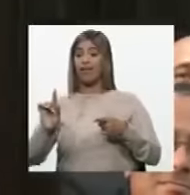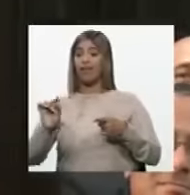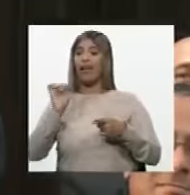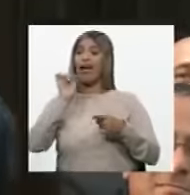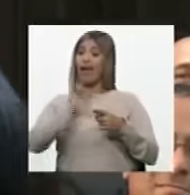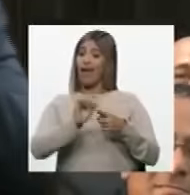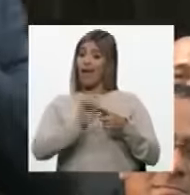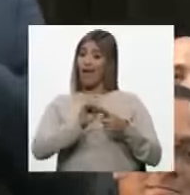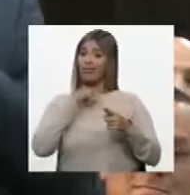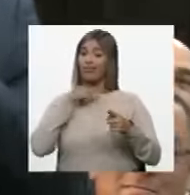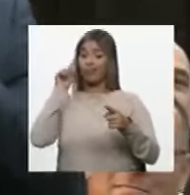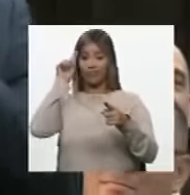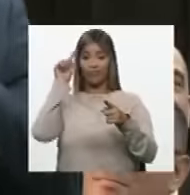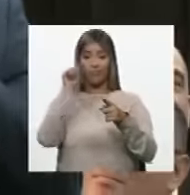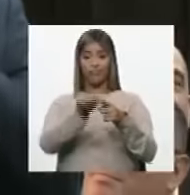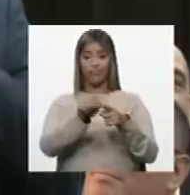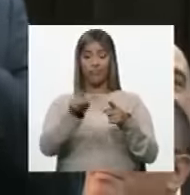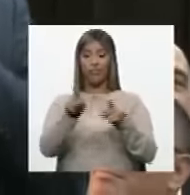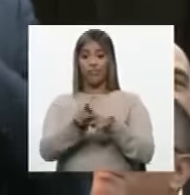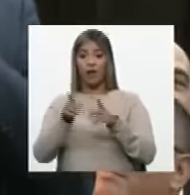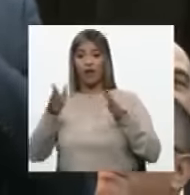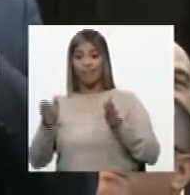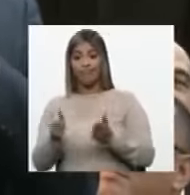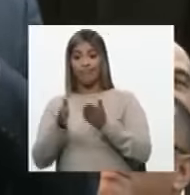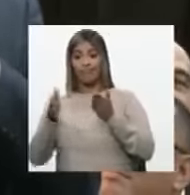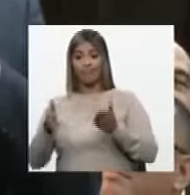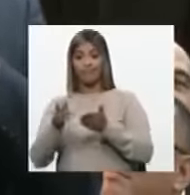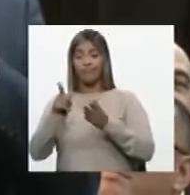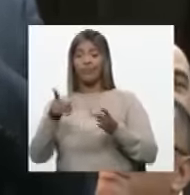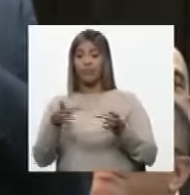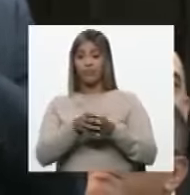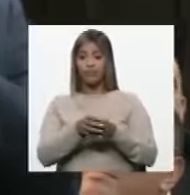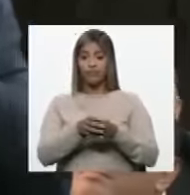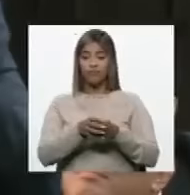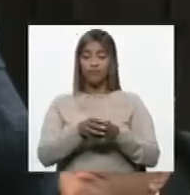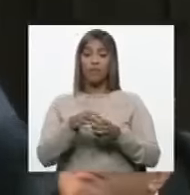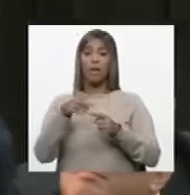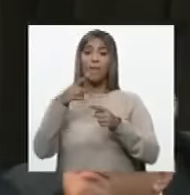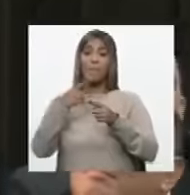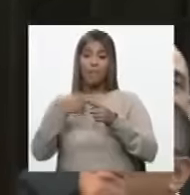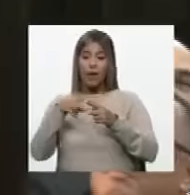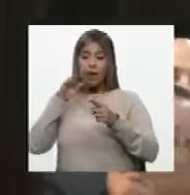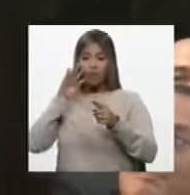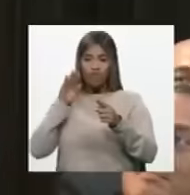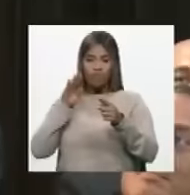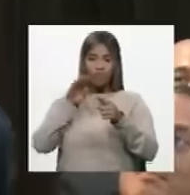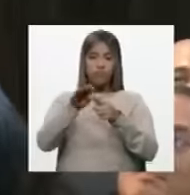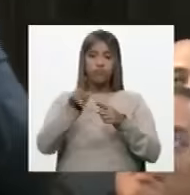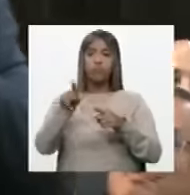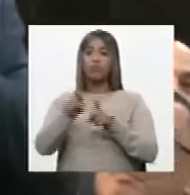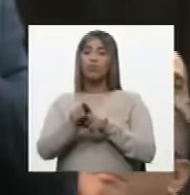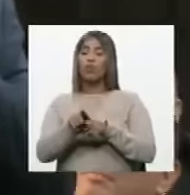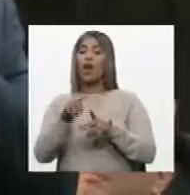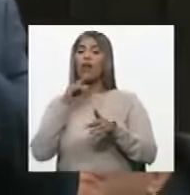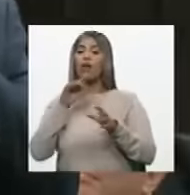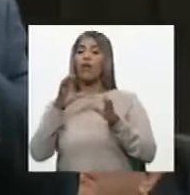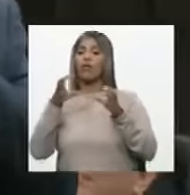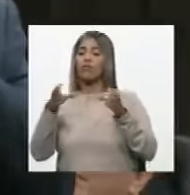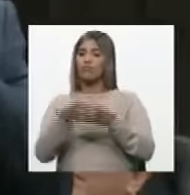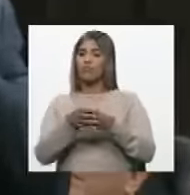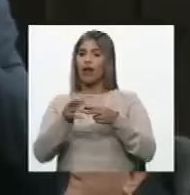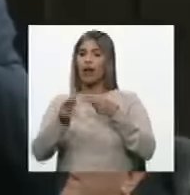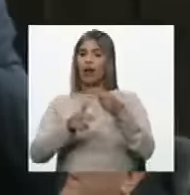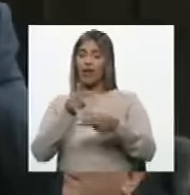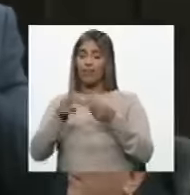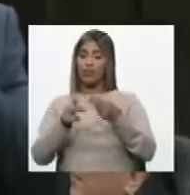esa fue la razón que motivó a que se produjera ese movimiento. Pero más allá de eso, lo que se produjo fue una junta revolucionaria que